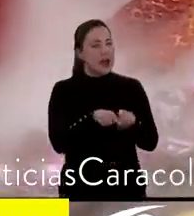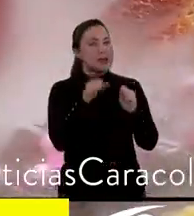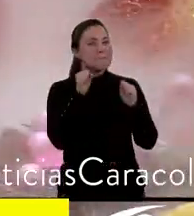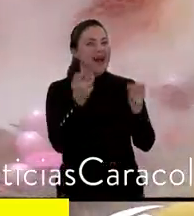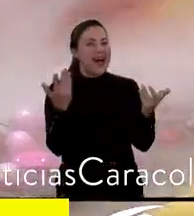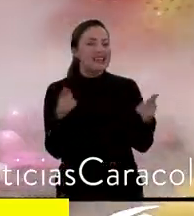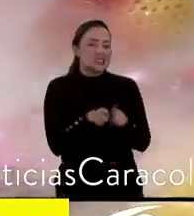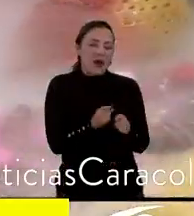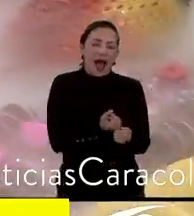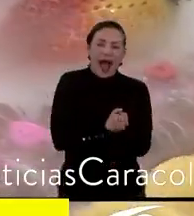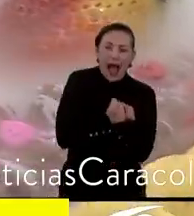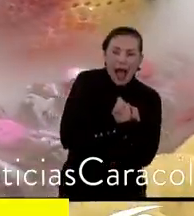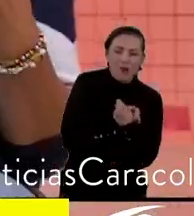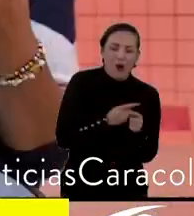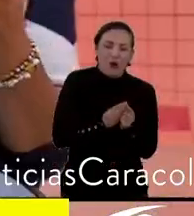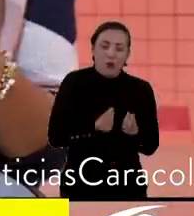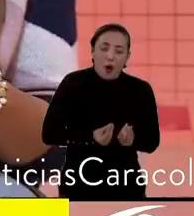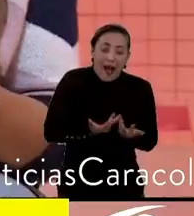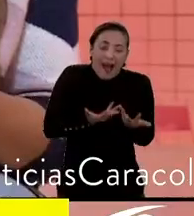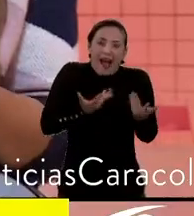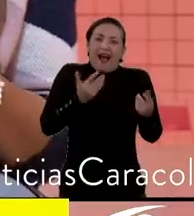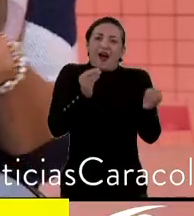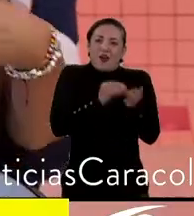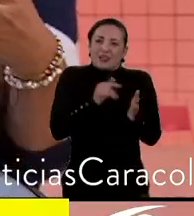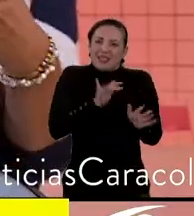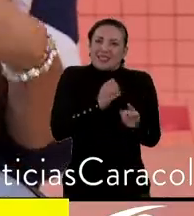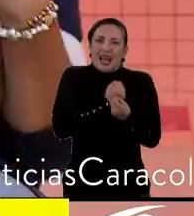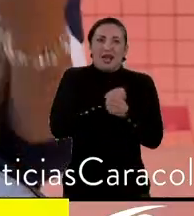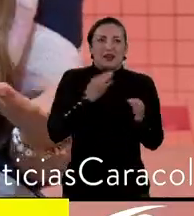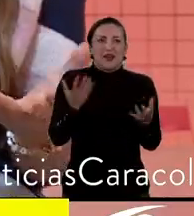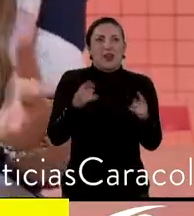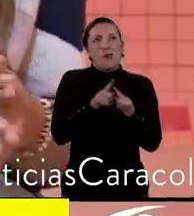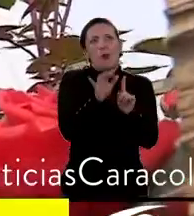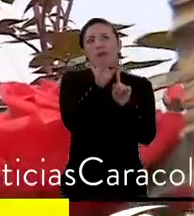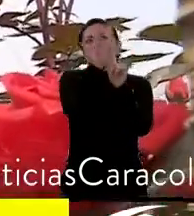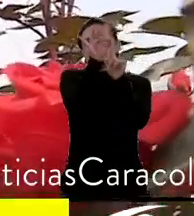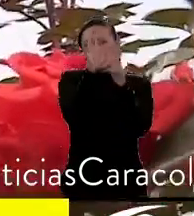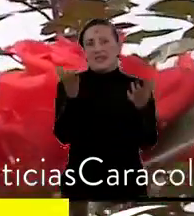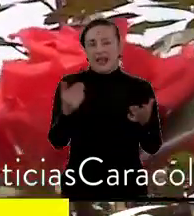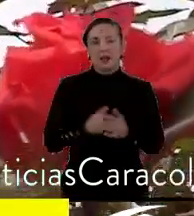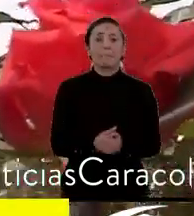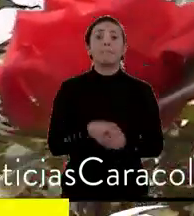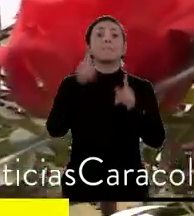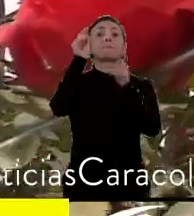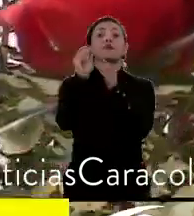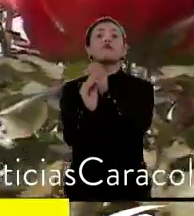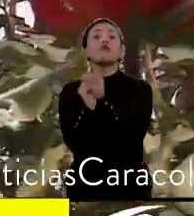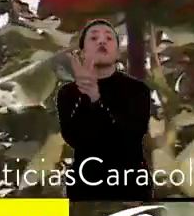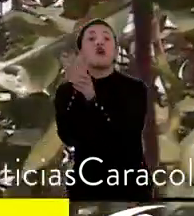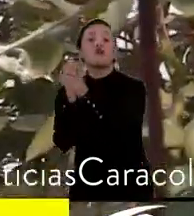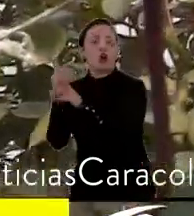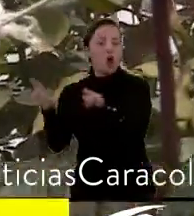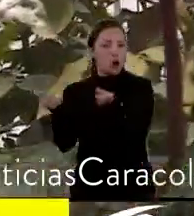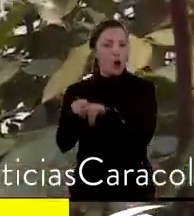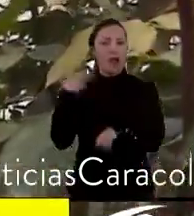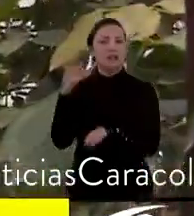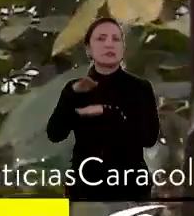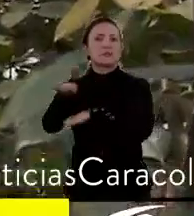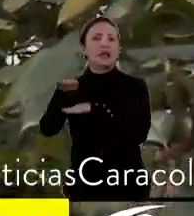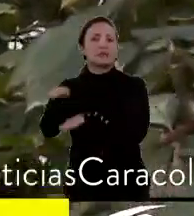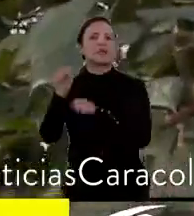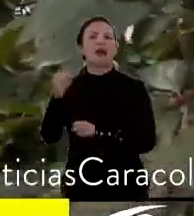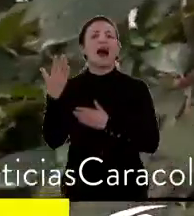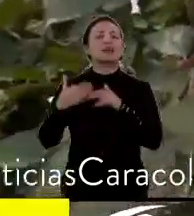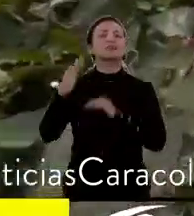en torno del amor, como revivir ese día tan especial. Las flores siguen teniendo su encanto. Con una intención de compra